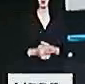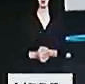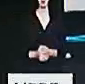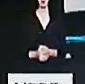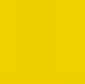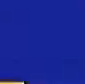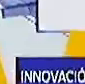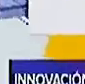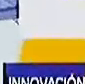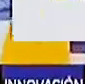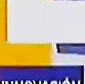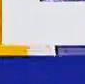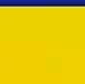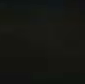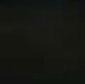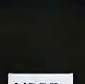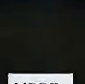hoy.